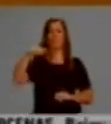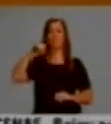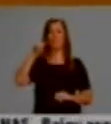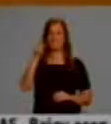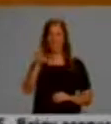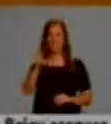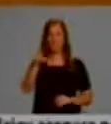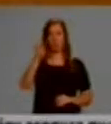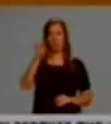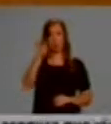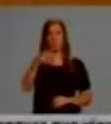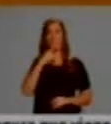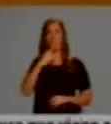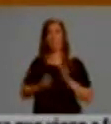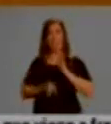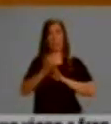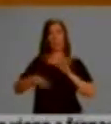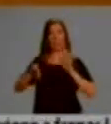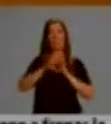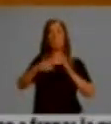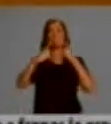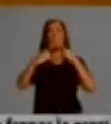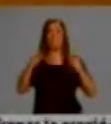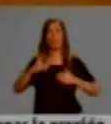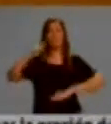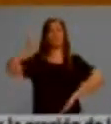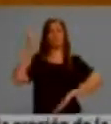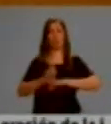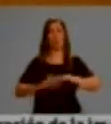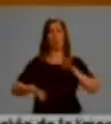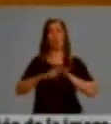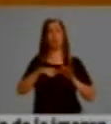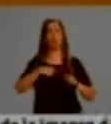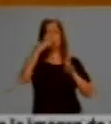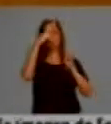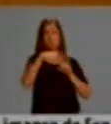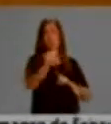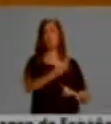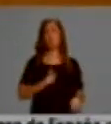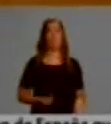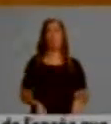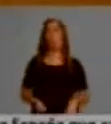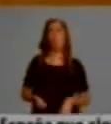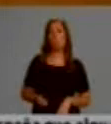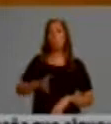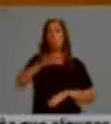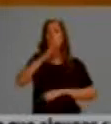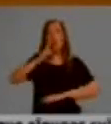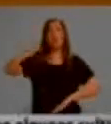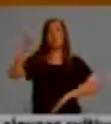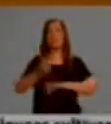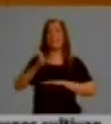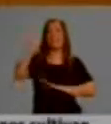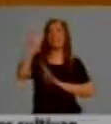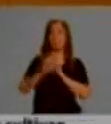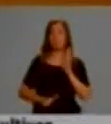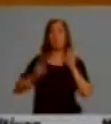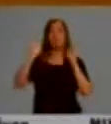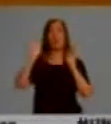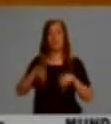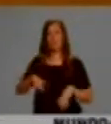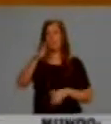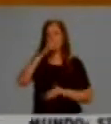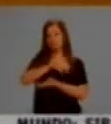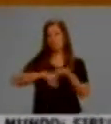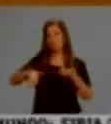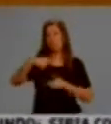Roca, llega a decir que el Tribunal Constitucional no le merece ningún respeto, a raíz de la sentencia del Estatuto, de todo aquel episodio,